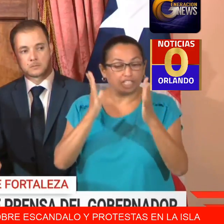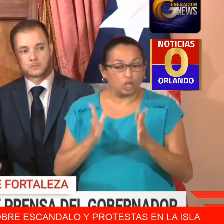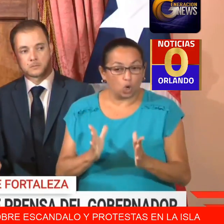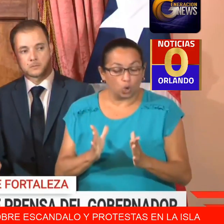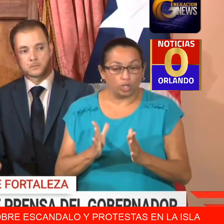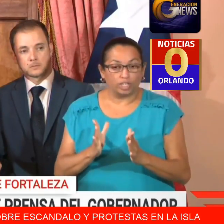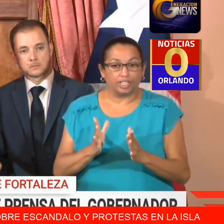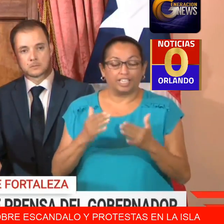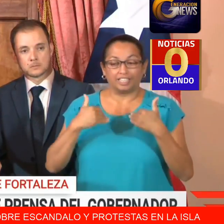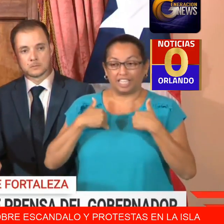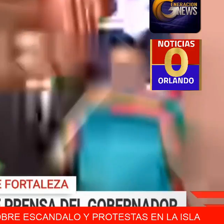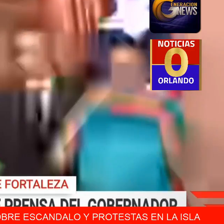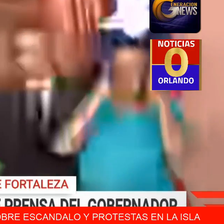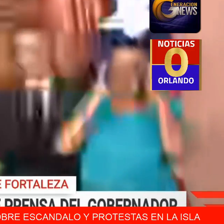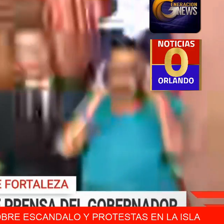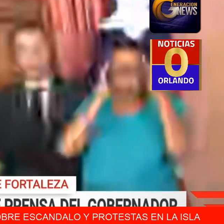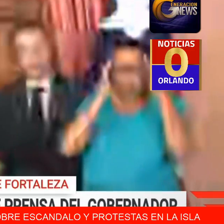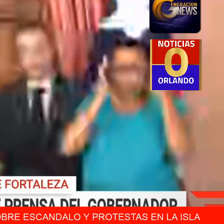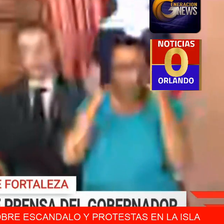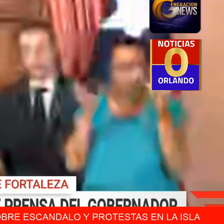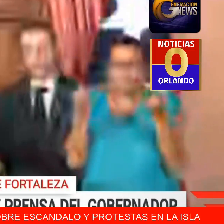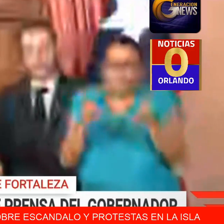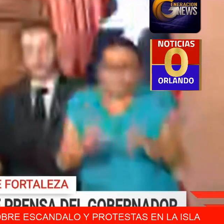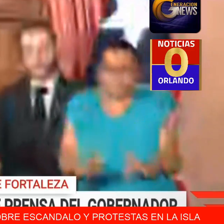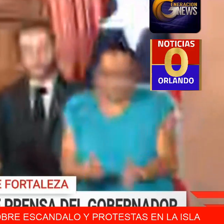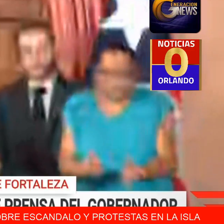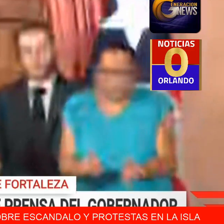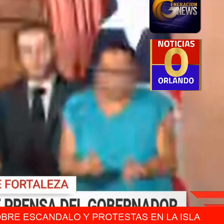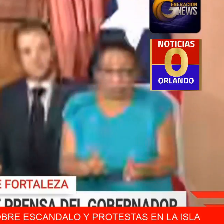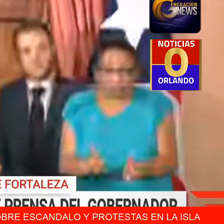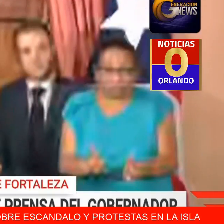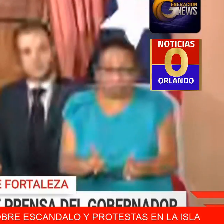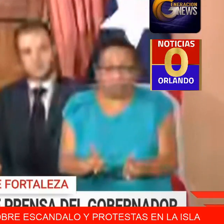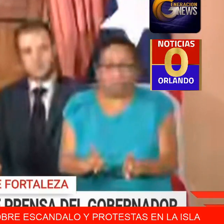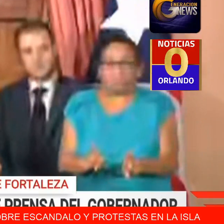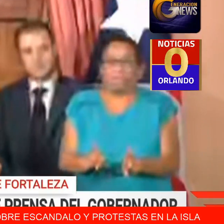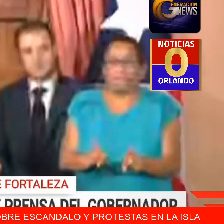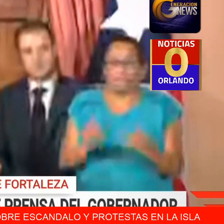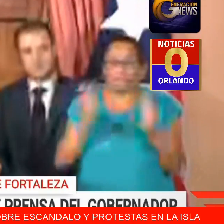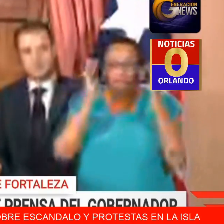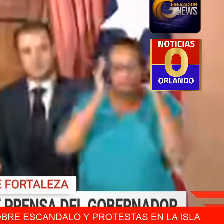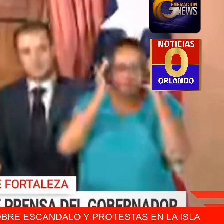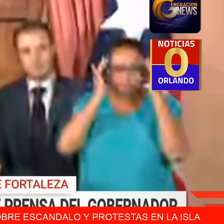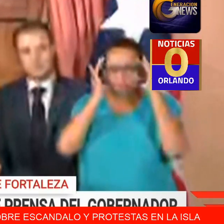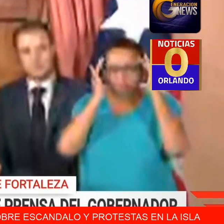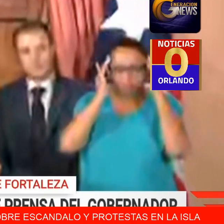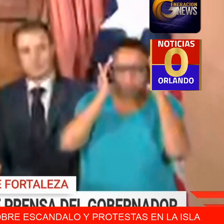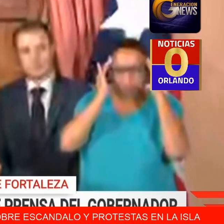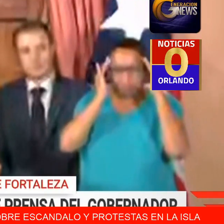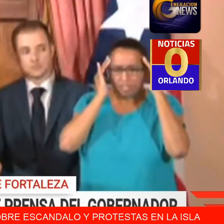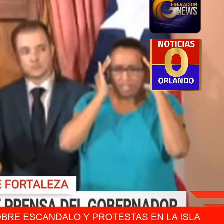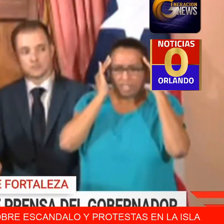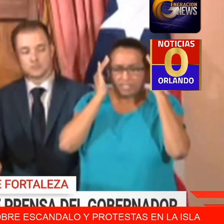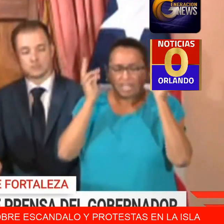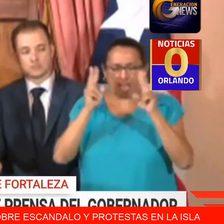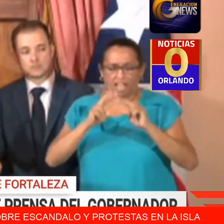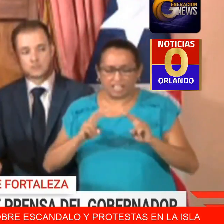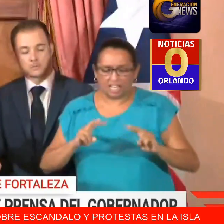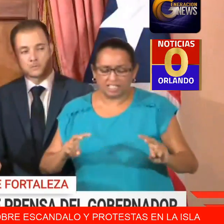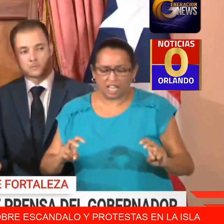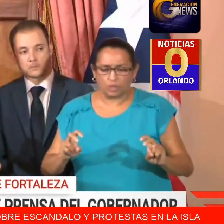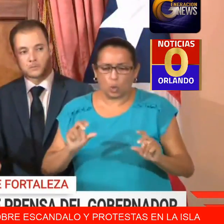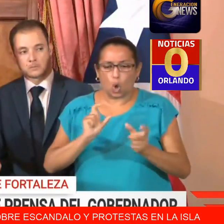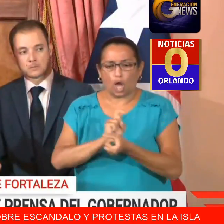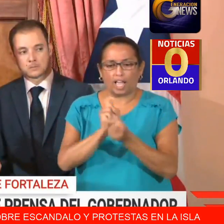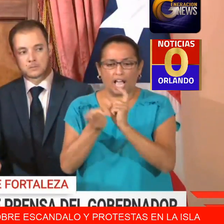Rico ha realizado un mensaje donde prácticamente ha hablado sobre las protestas que se han dado y lo peligroso que han sido las protestas, los